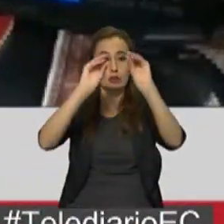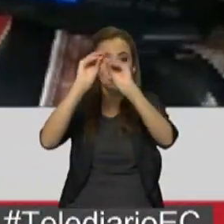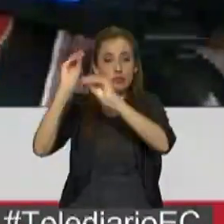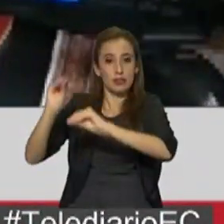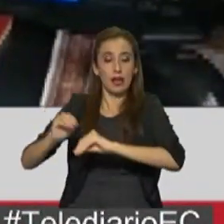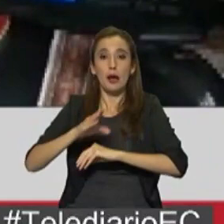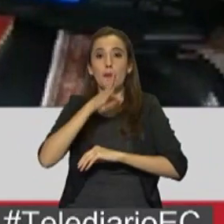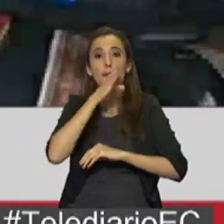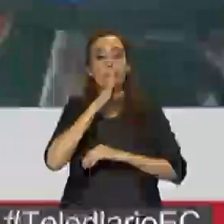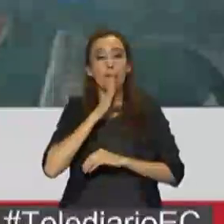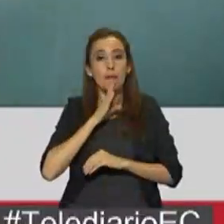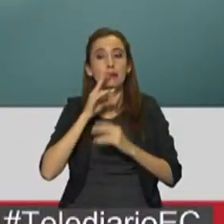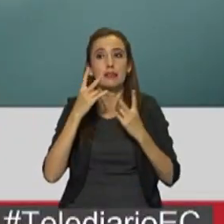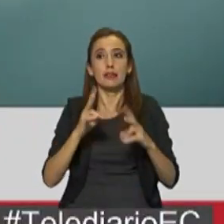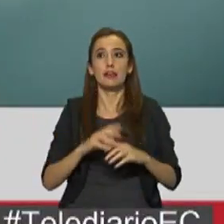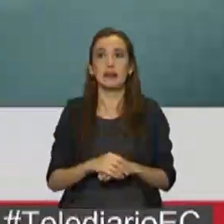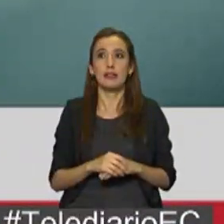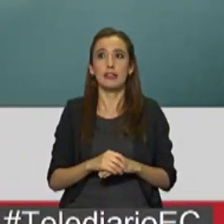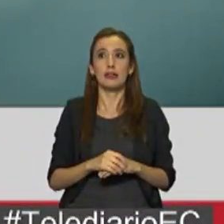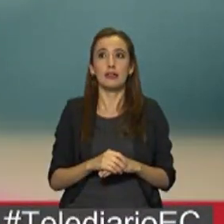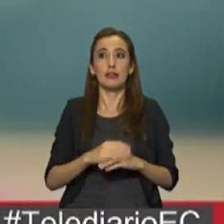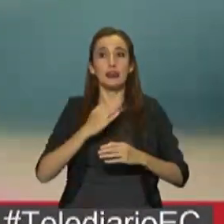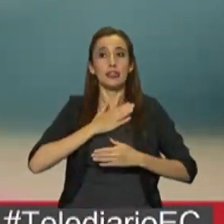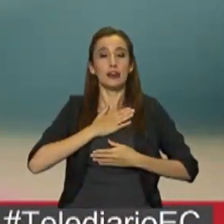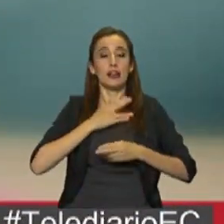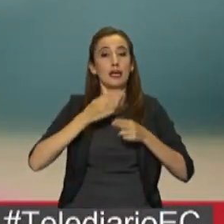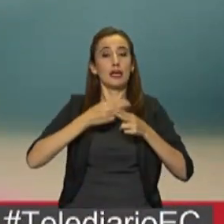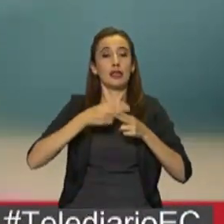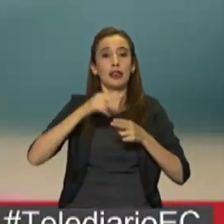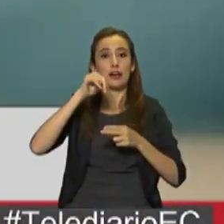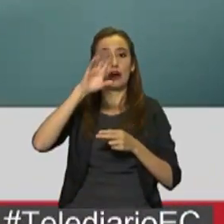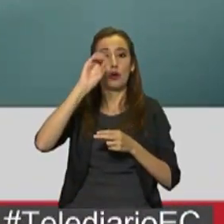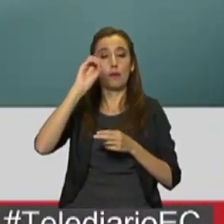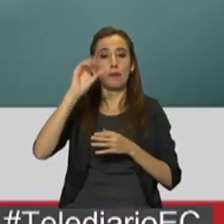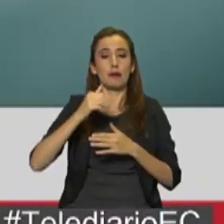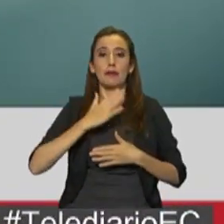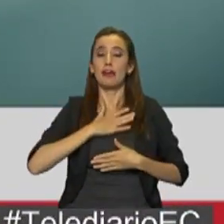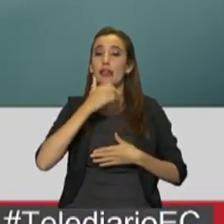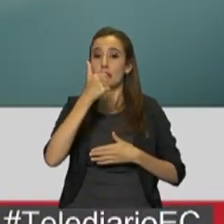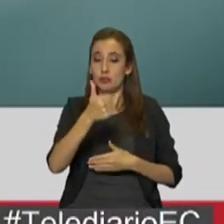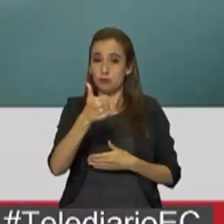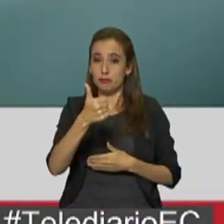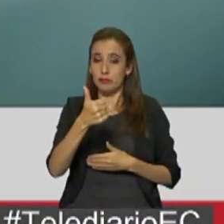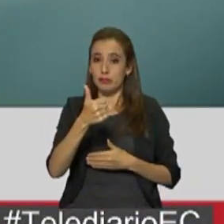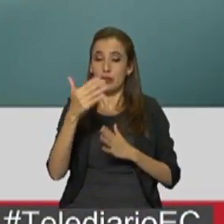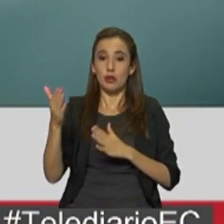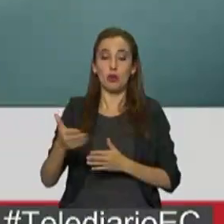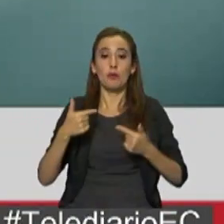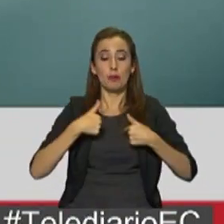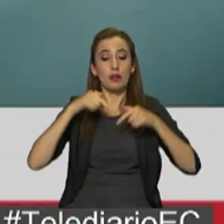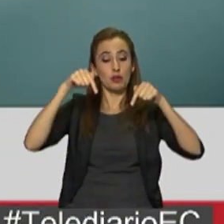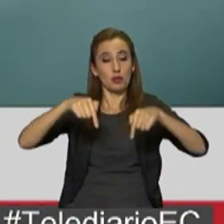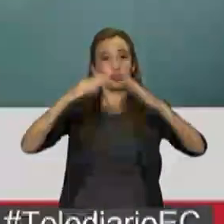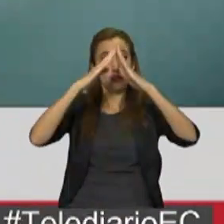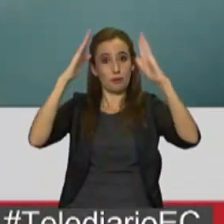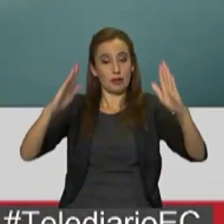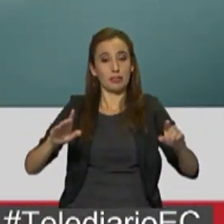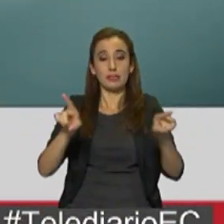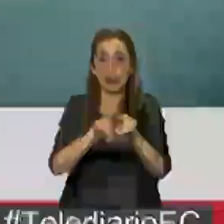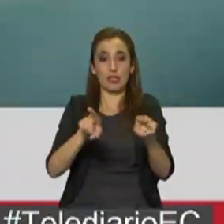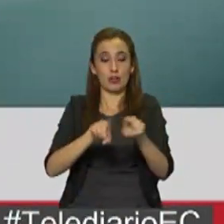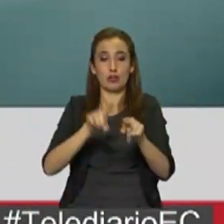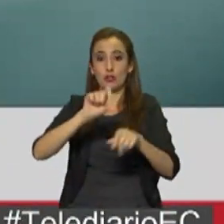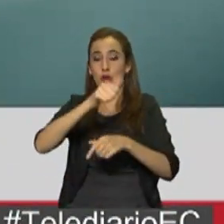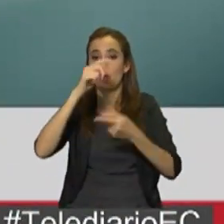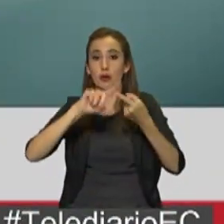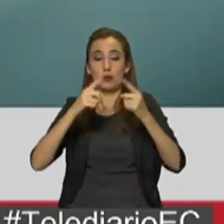paciencia comentar mi nombre nicolás del que estén súper bien yo estoy en mi casa igual que en los demás